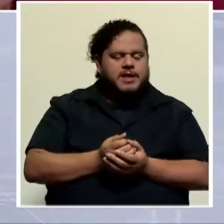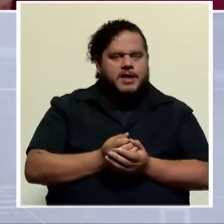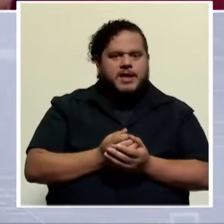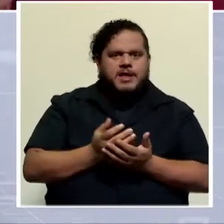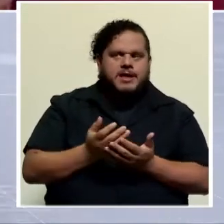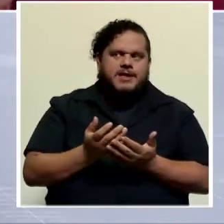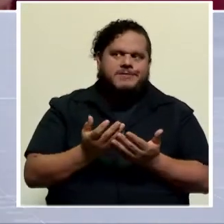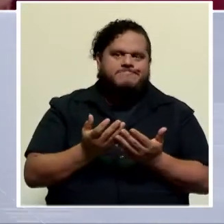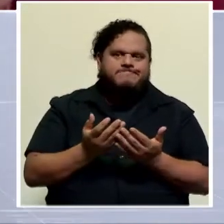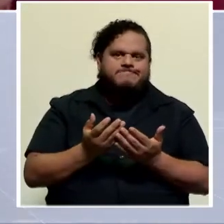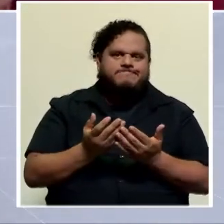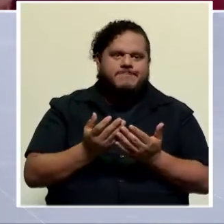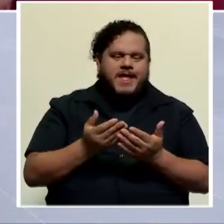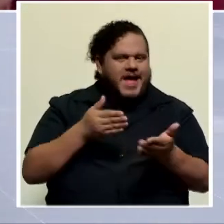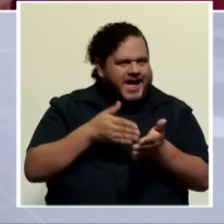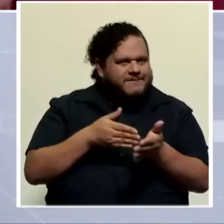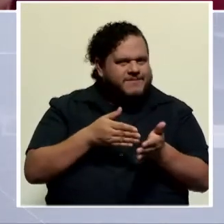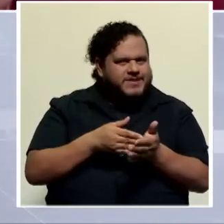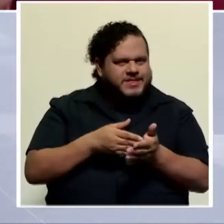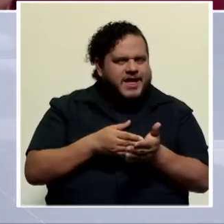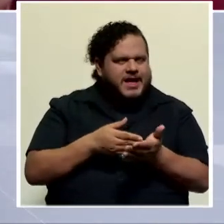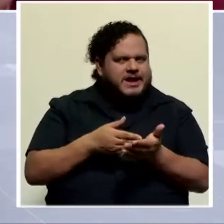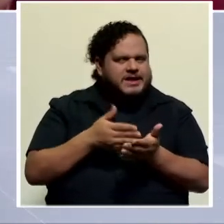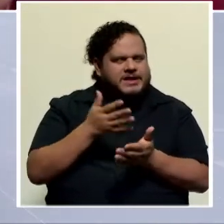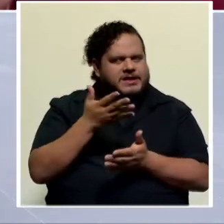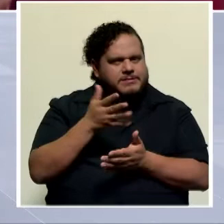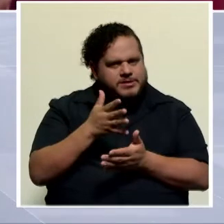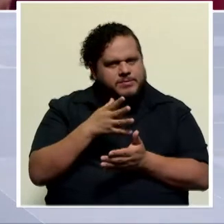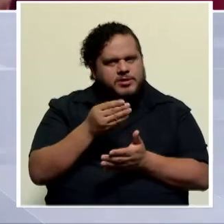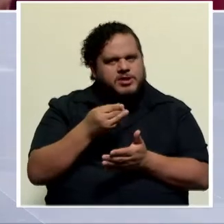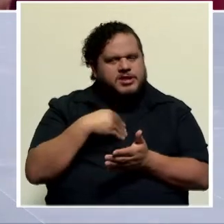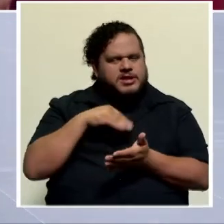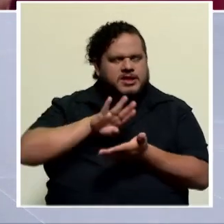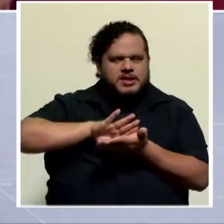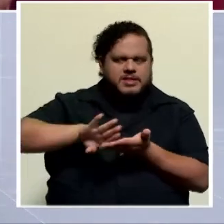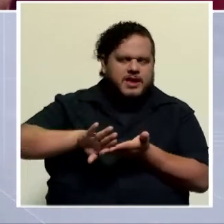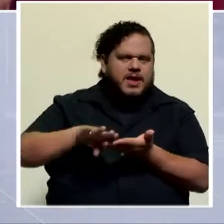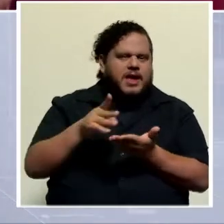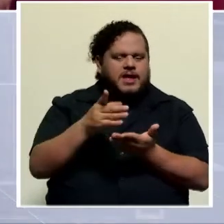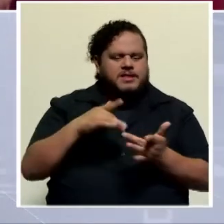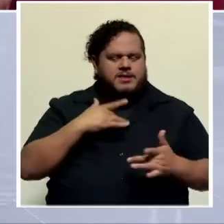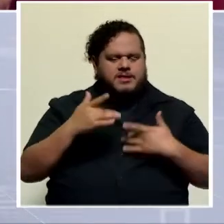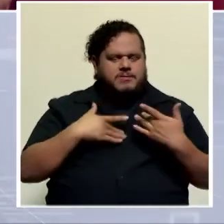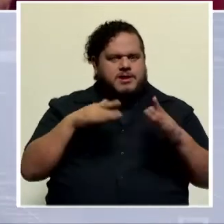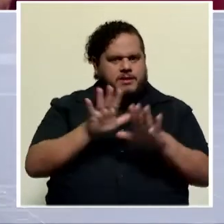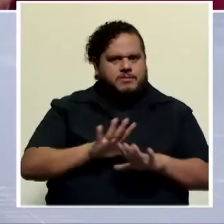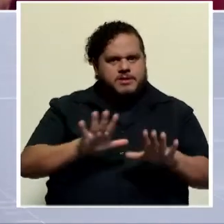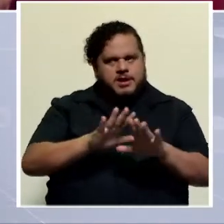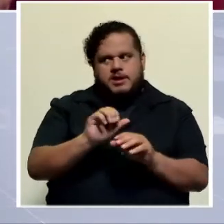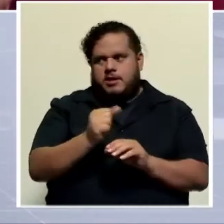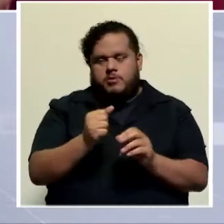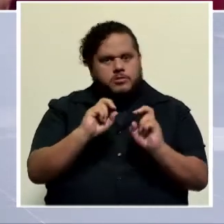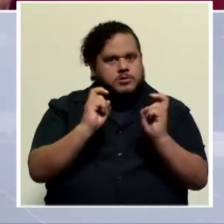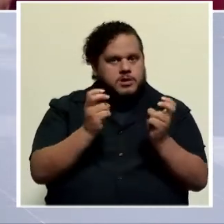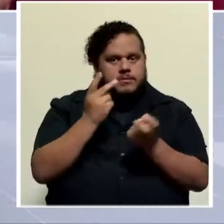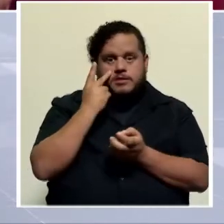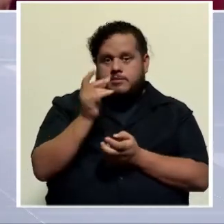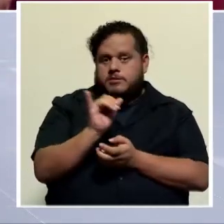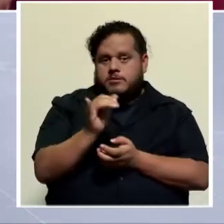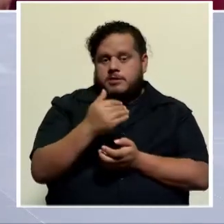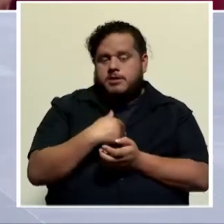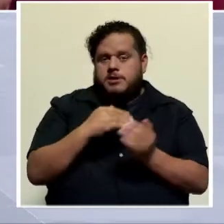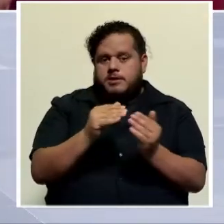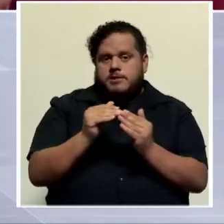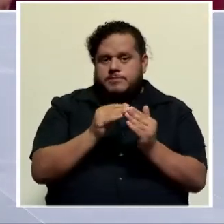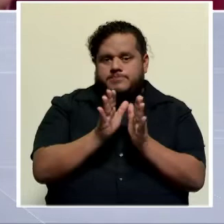polarizar medianamente y que están dejando de lado esta sensibilidad ambiental que de alguna forma en otros temas se ha visto también tiene la